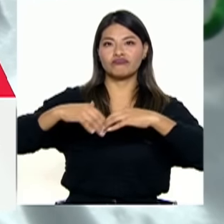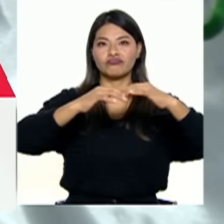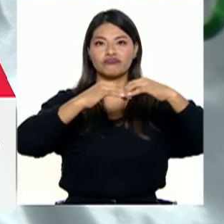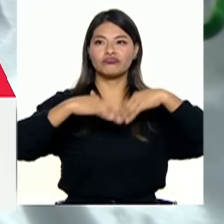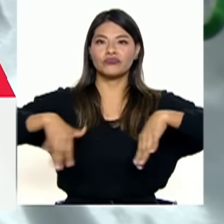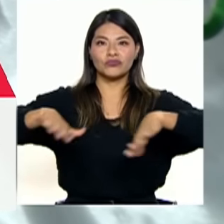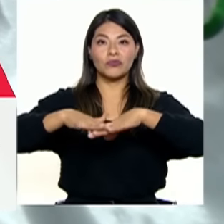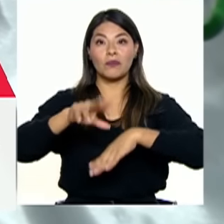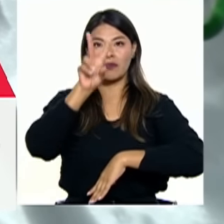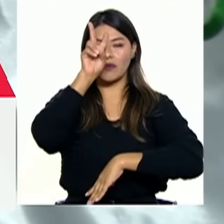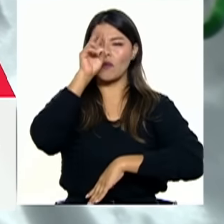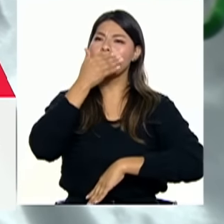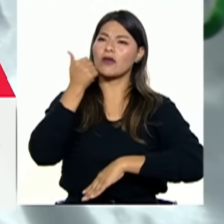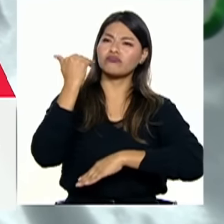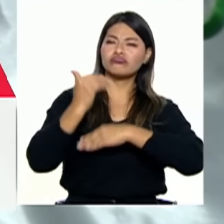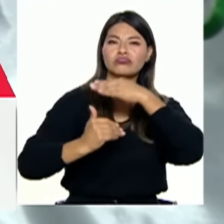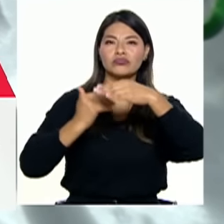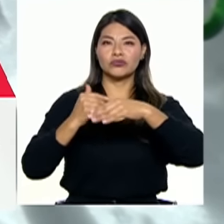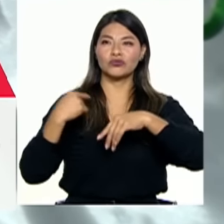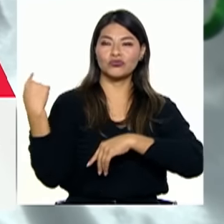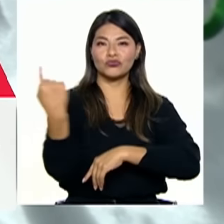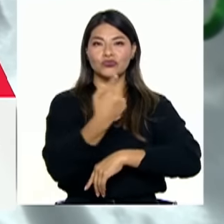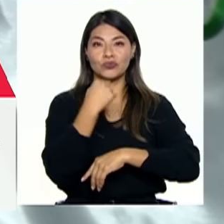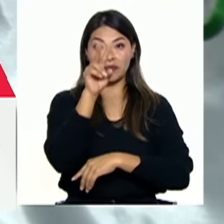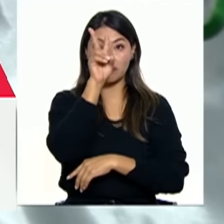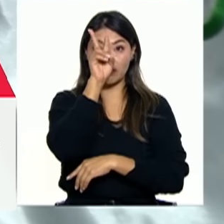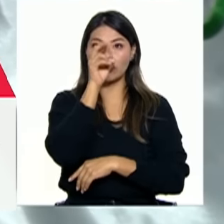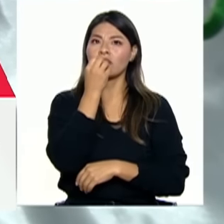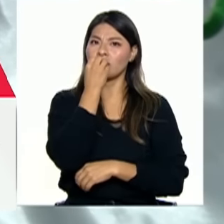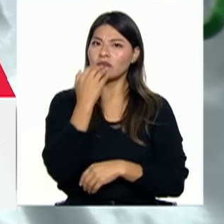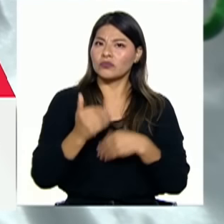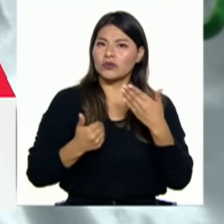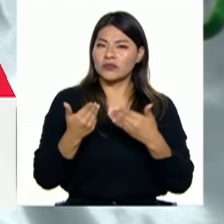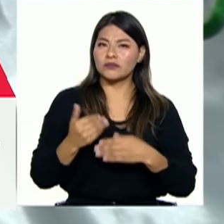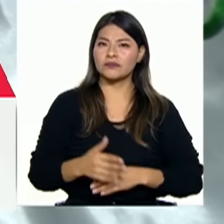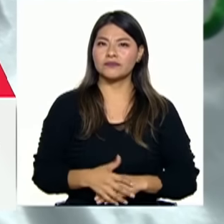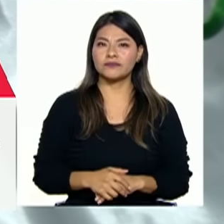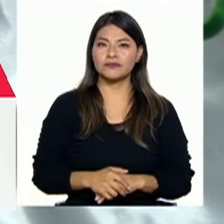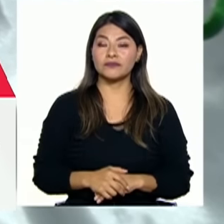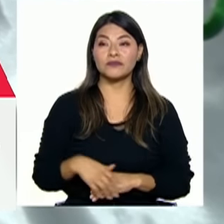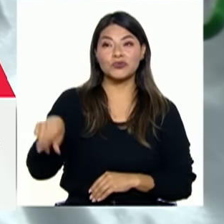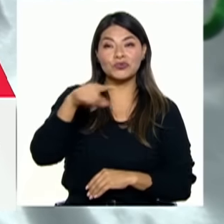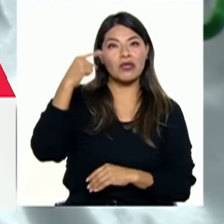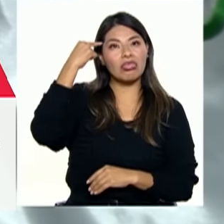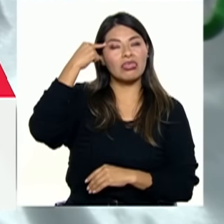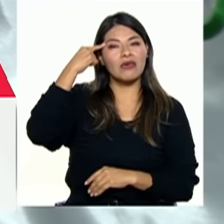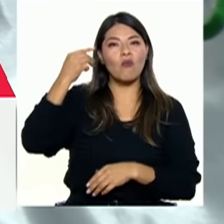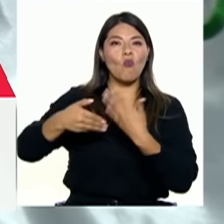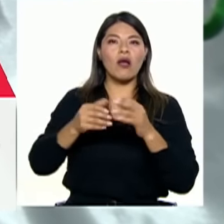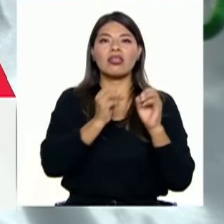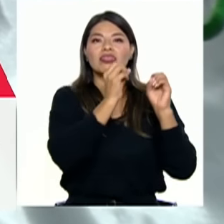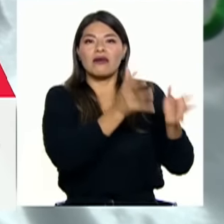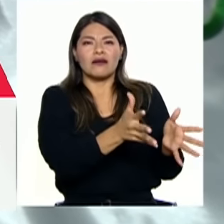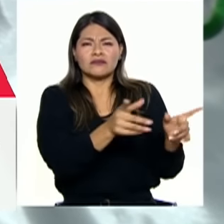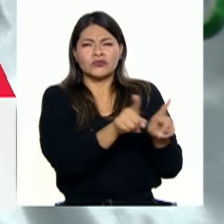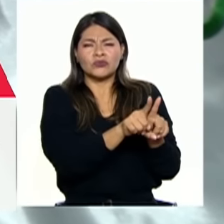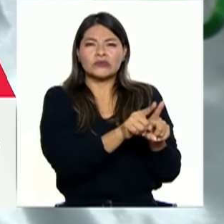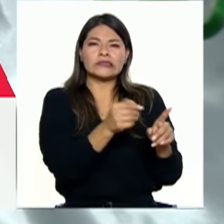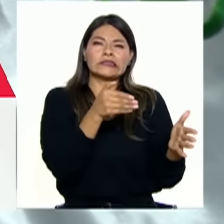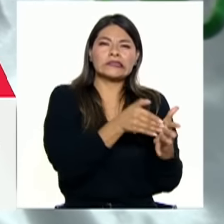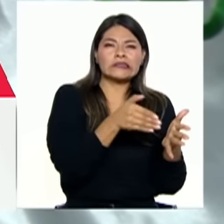desarrollo del Perú y de todos los peruanos sin ninguna excepción. No dejemos que objetivos secundarios sean